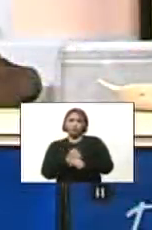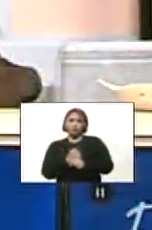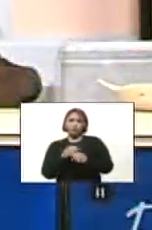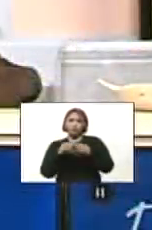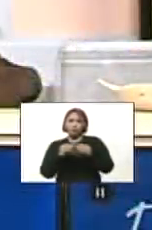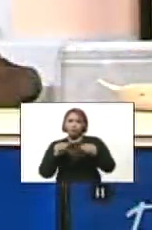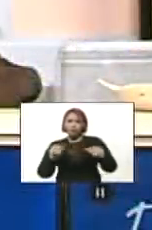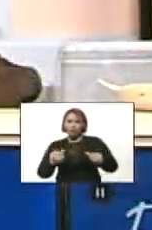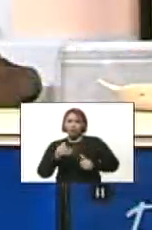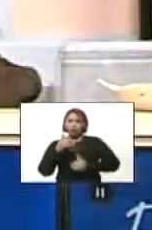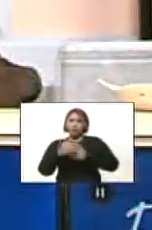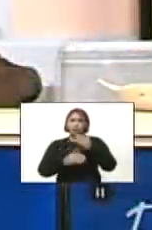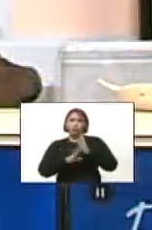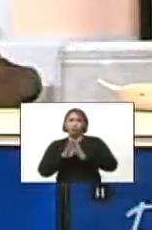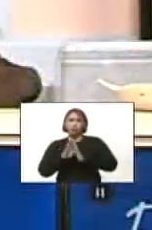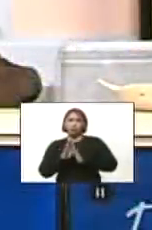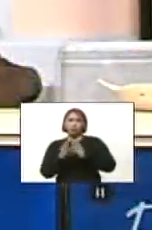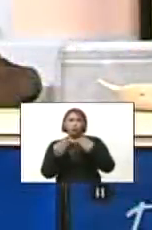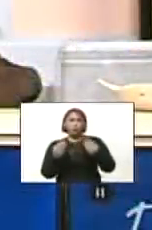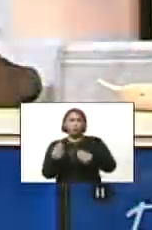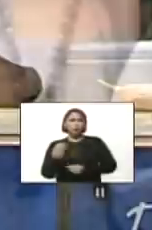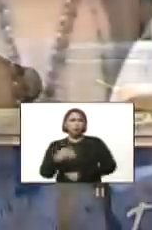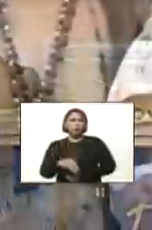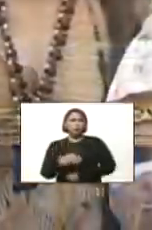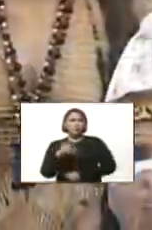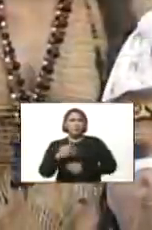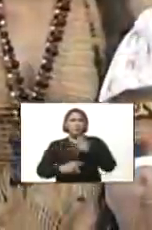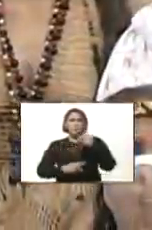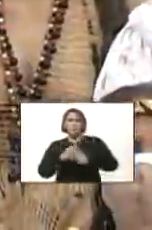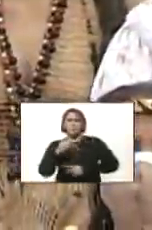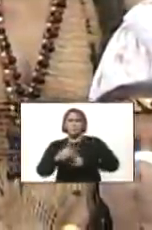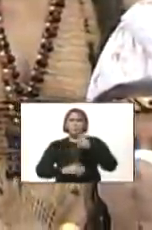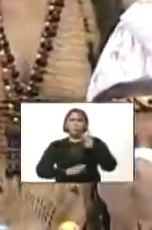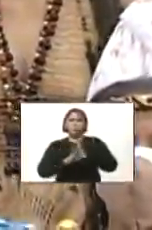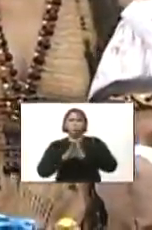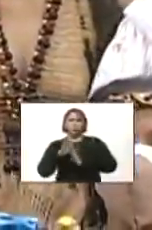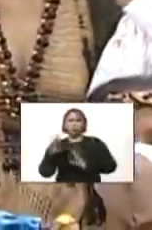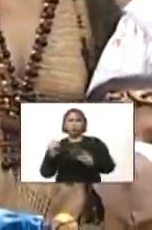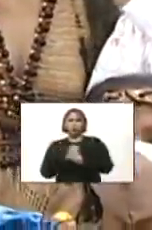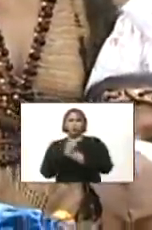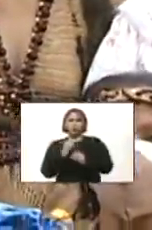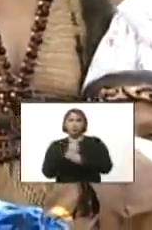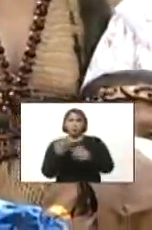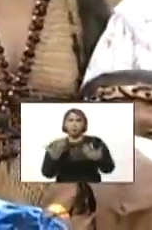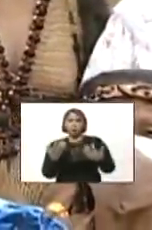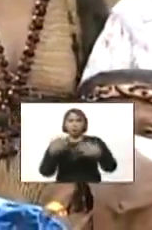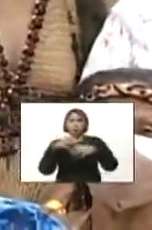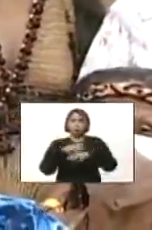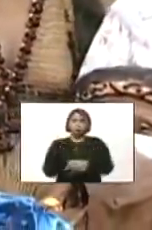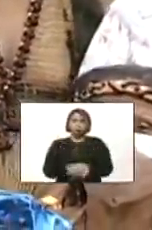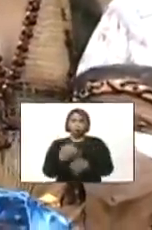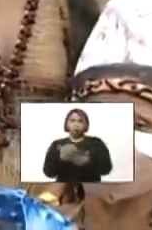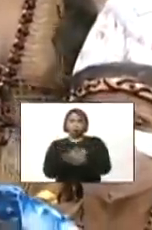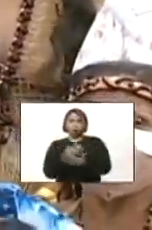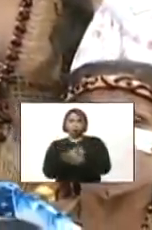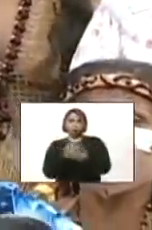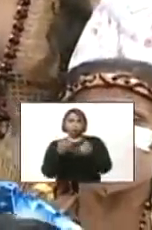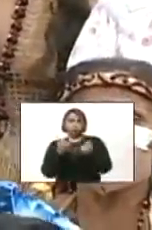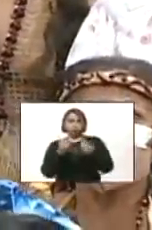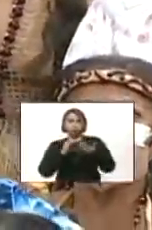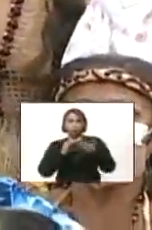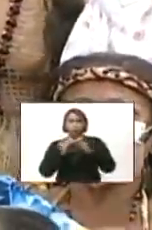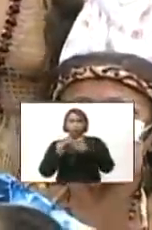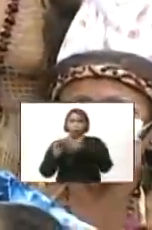tierras productivas, mucho más en la producción, en el trabajo y en la integración económica de las